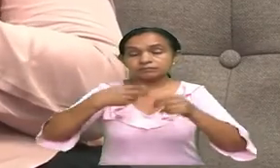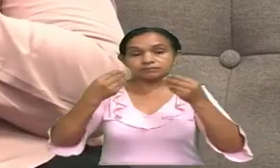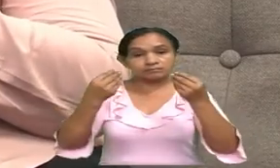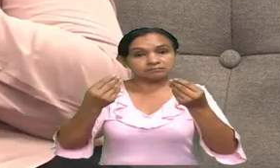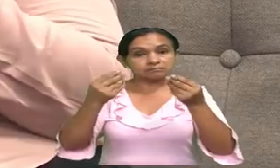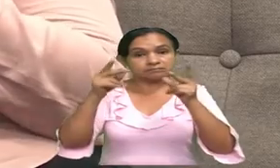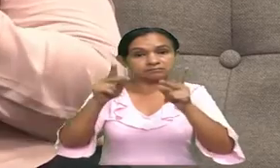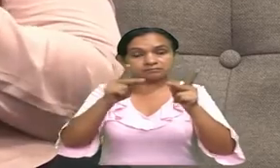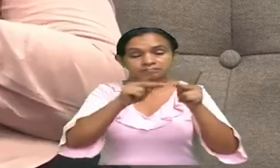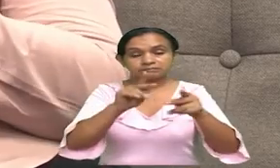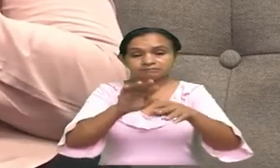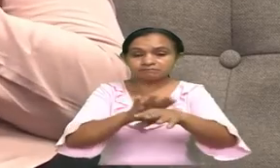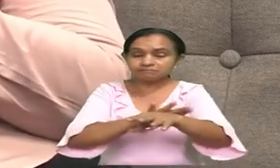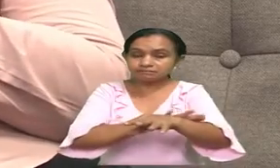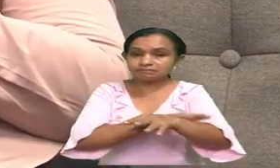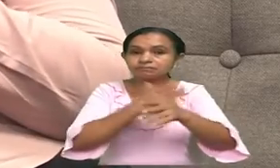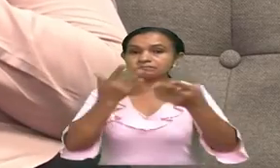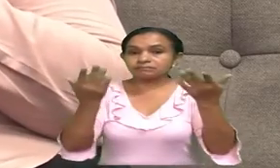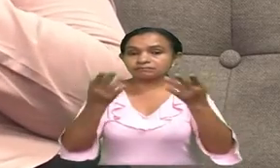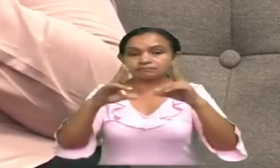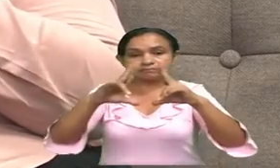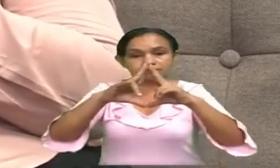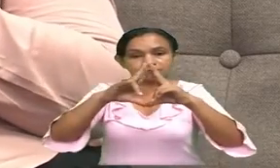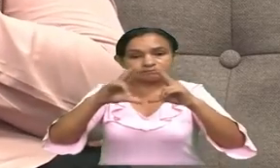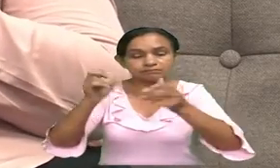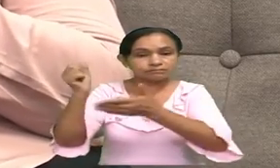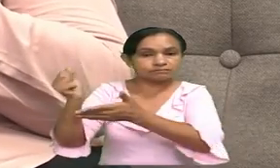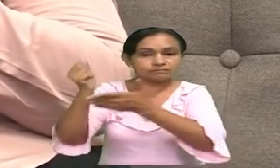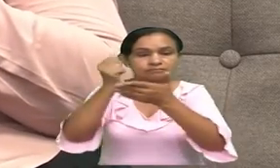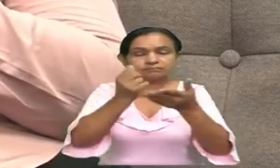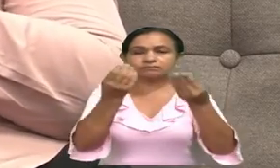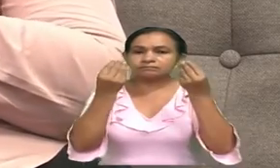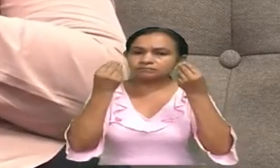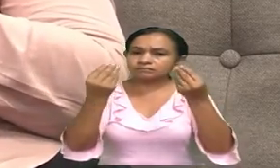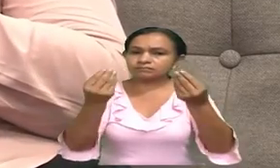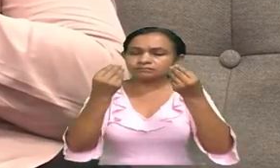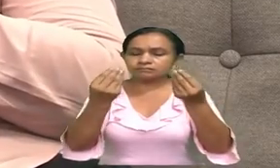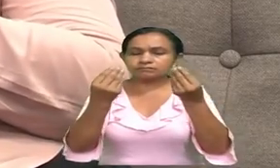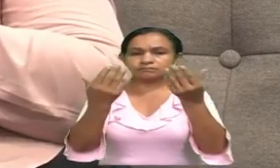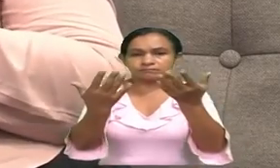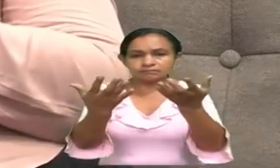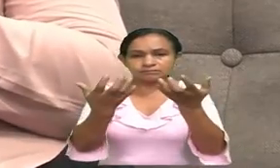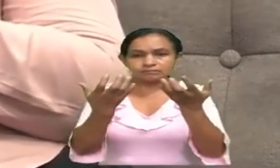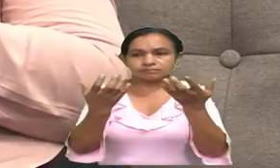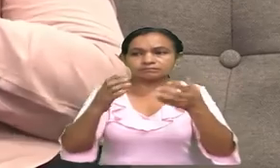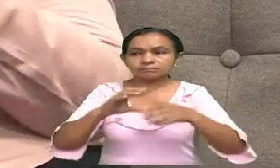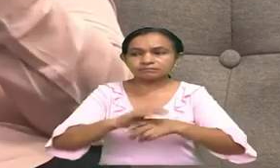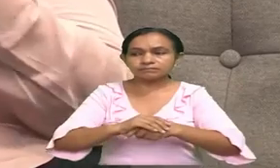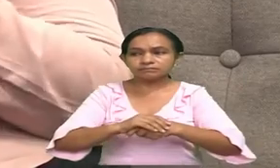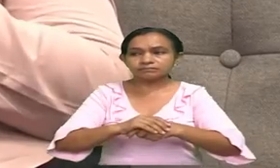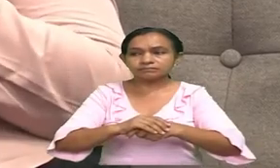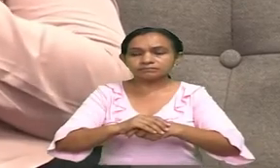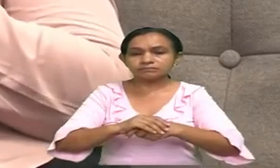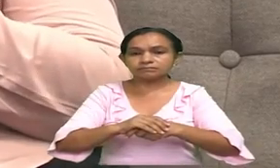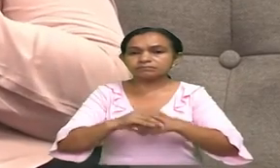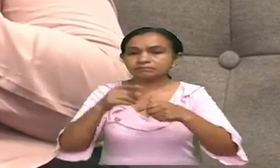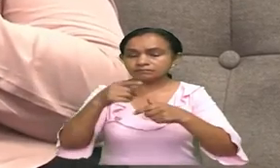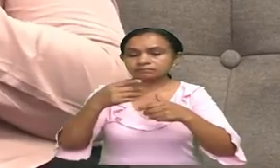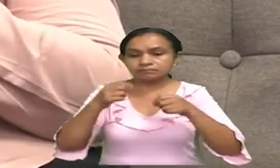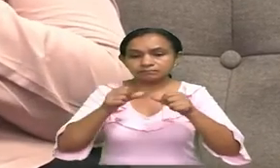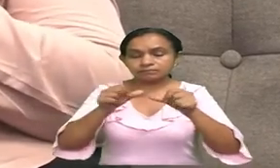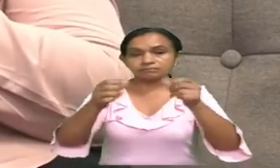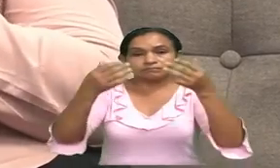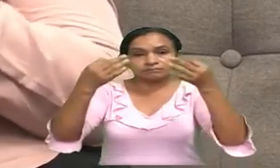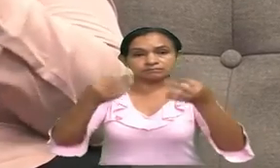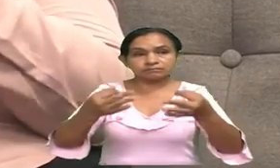muy sensible a Nicaragua, nos ha ayudado mucho, y deseamos pues que él vaya muy bien